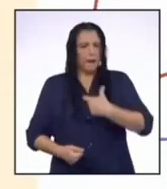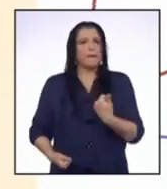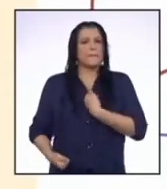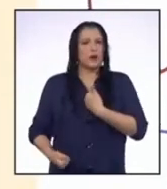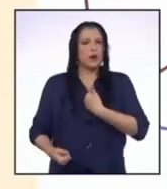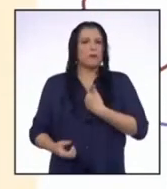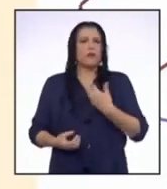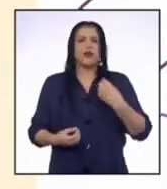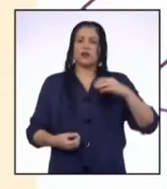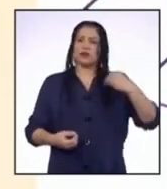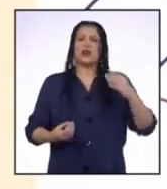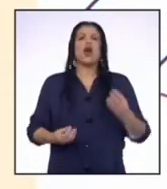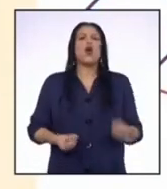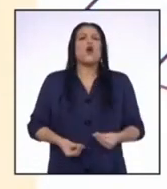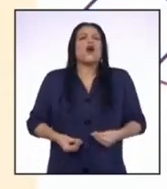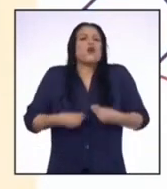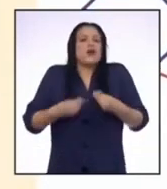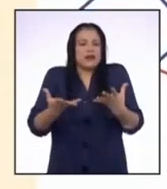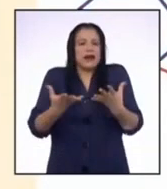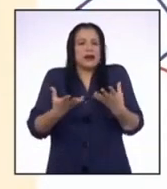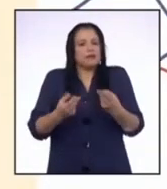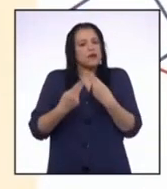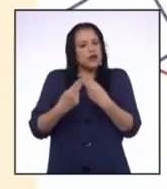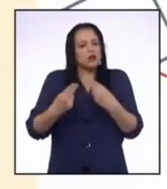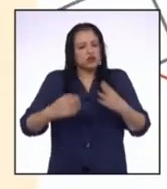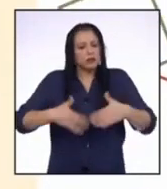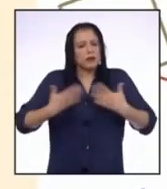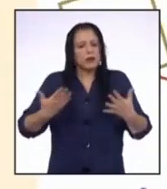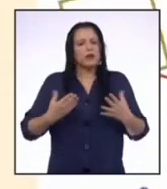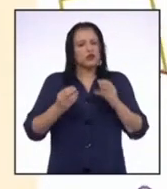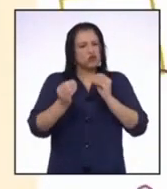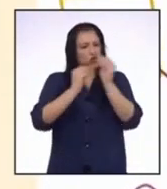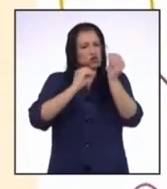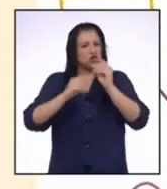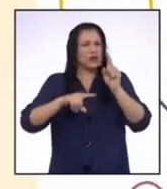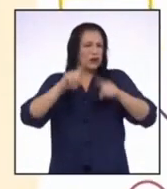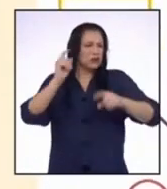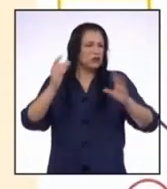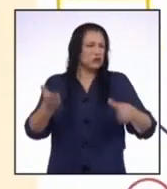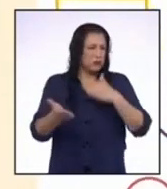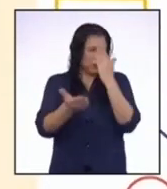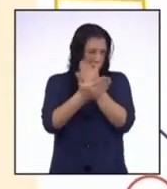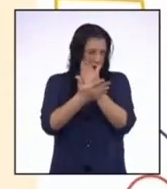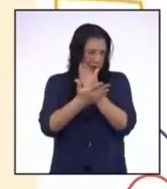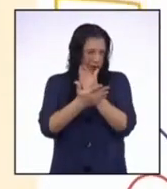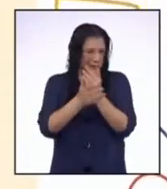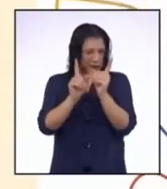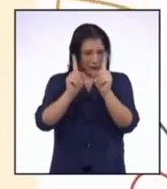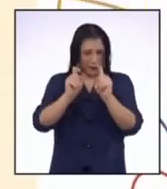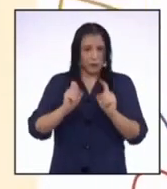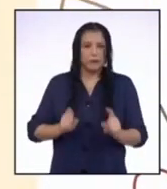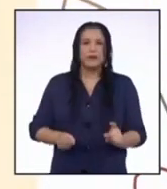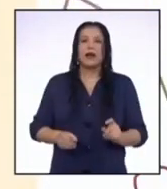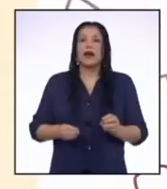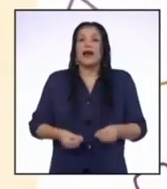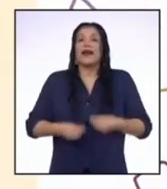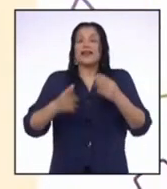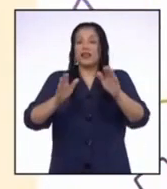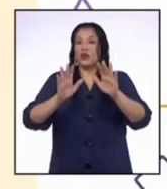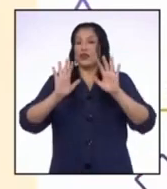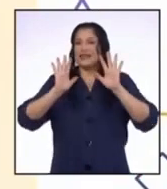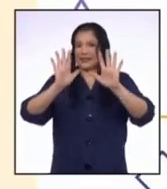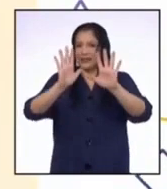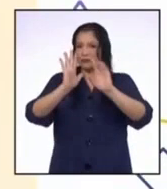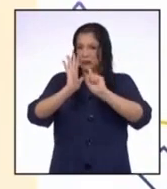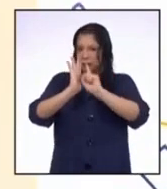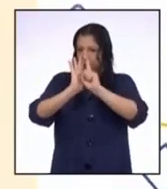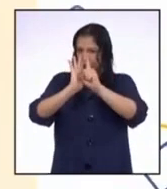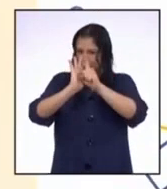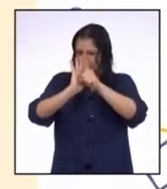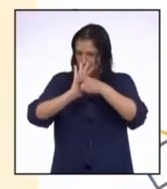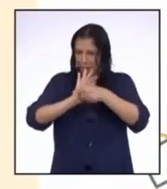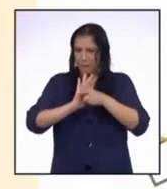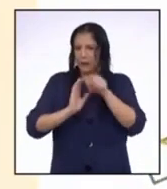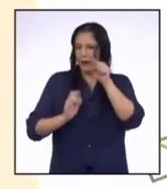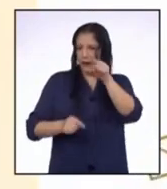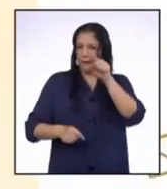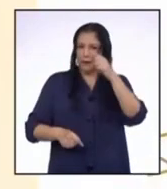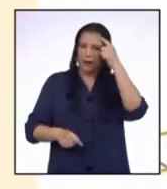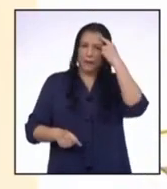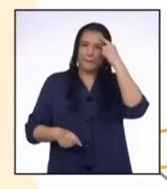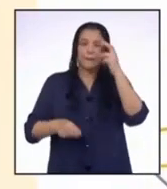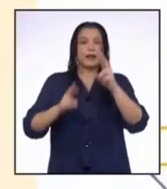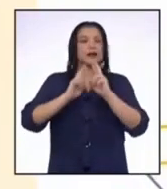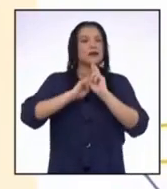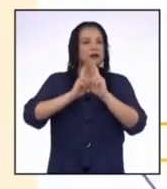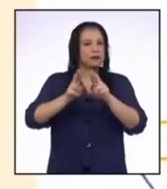al darle recursos para enfrentarse a las dificultades? Te doy 10 segundos más para que